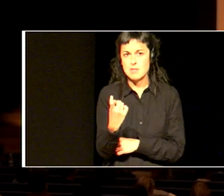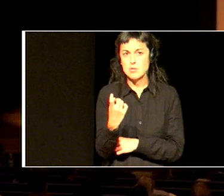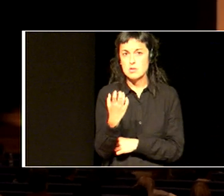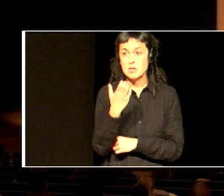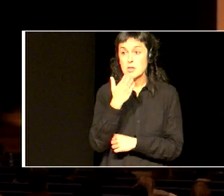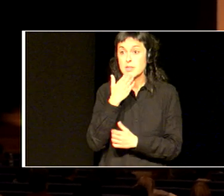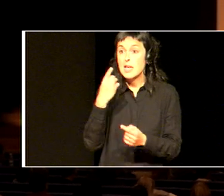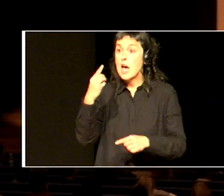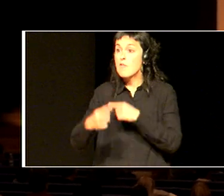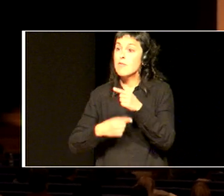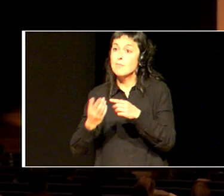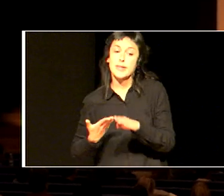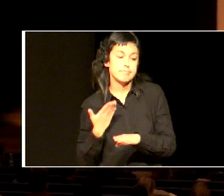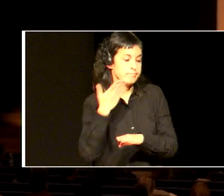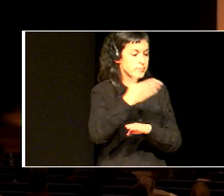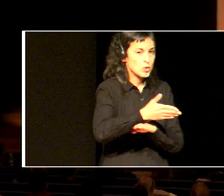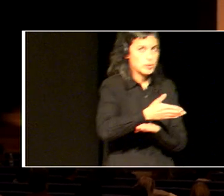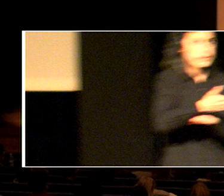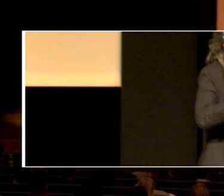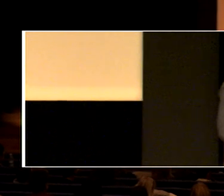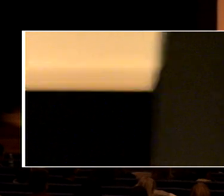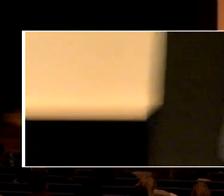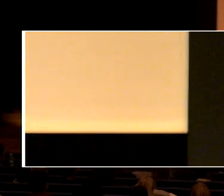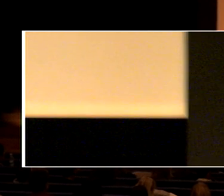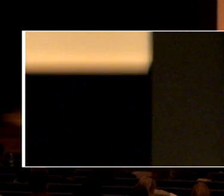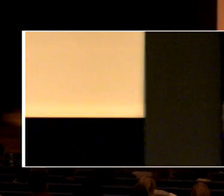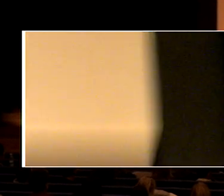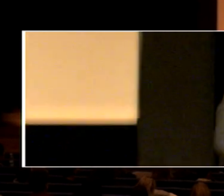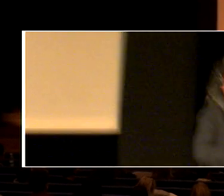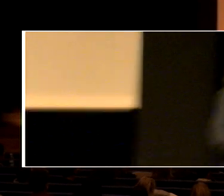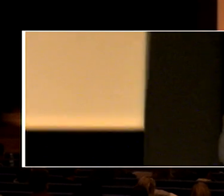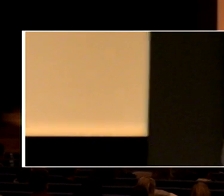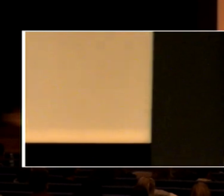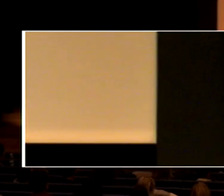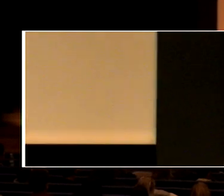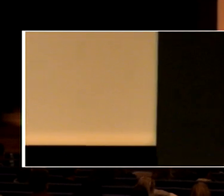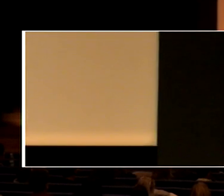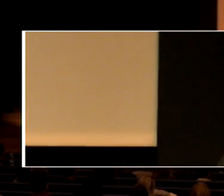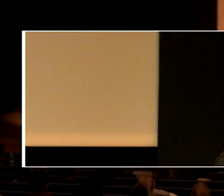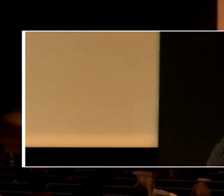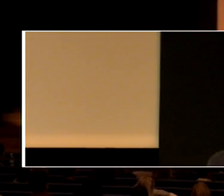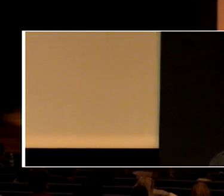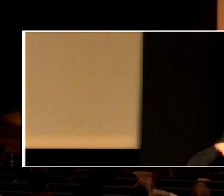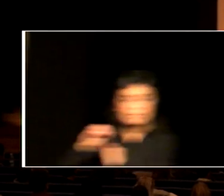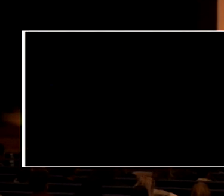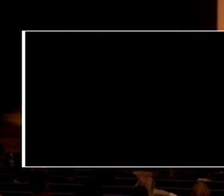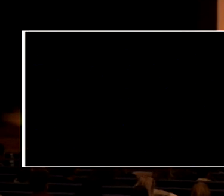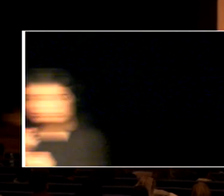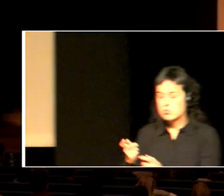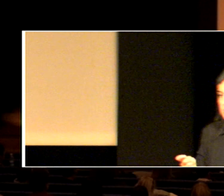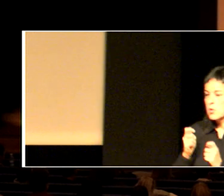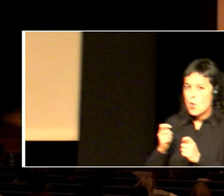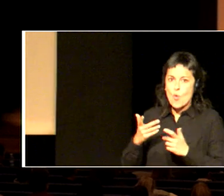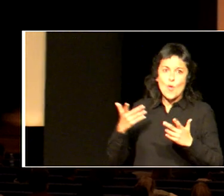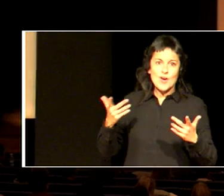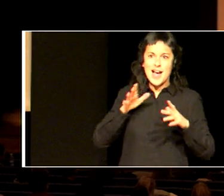iba, esa silla seguía vacía. Entonces, hace 6 años, el programa OSATUS nos vino como anillo al dedo. Esa silla